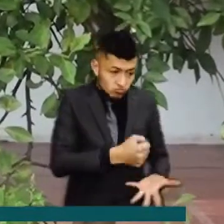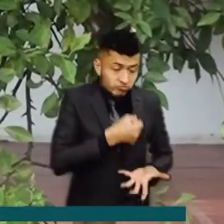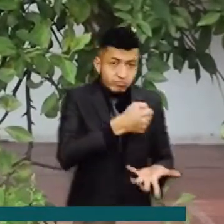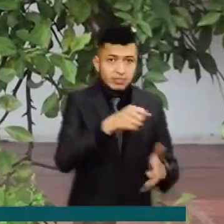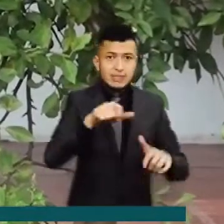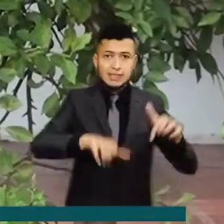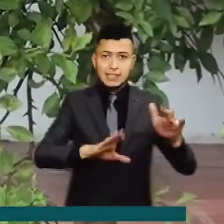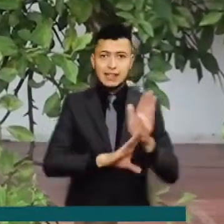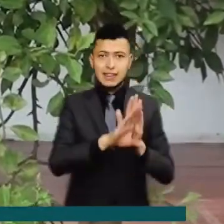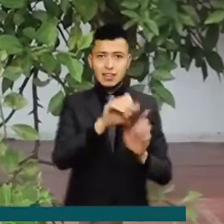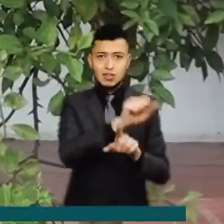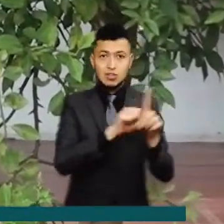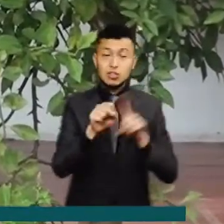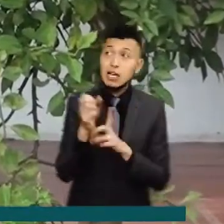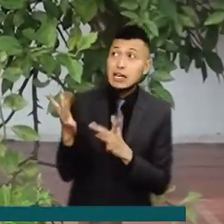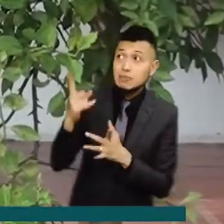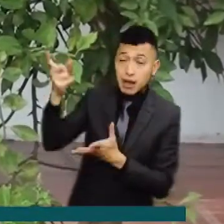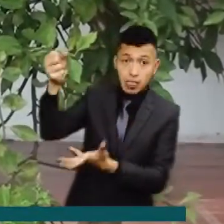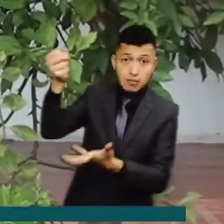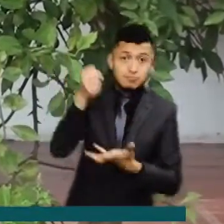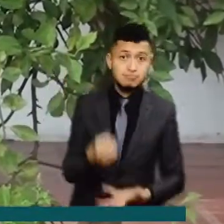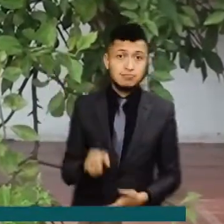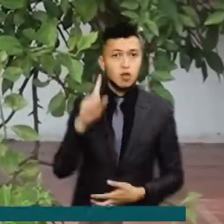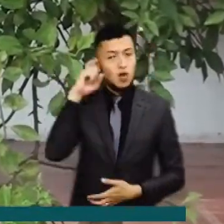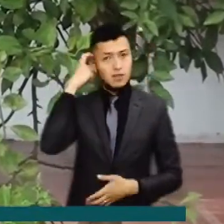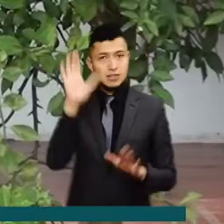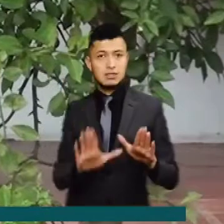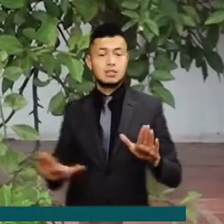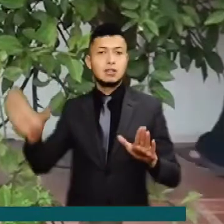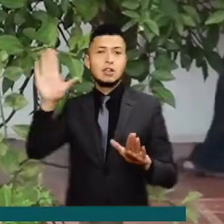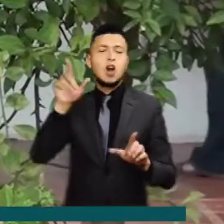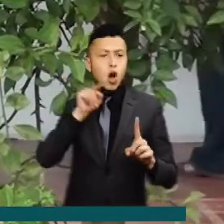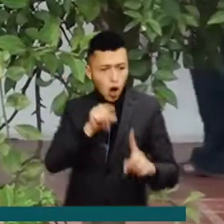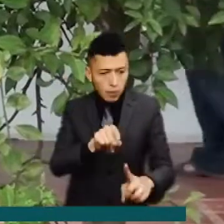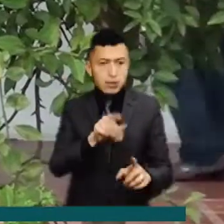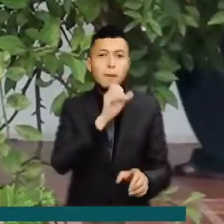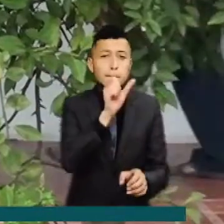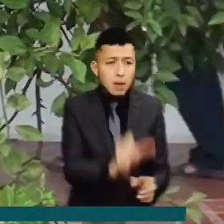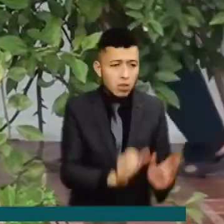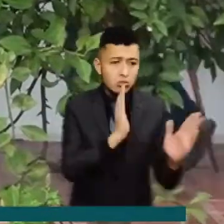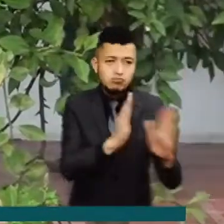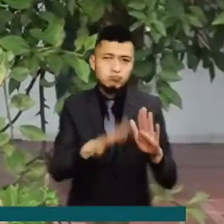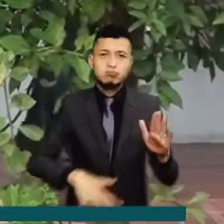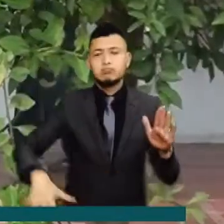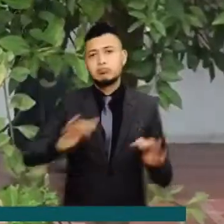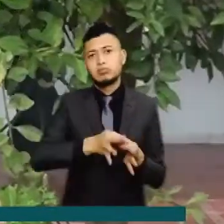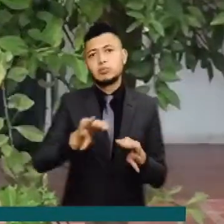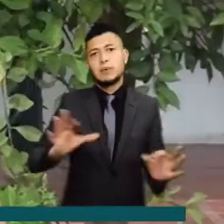por eso que la Secretaría de Desarrollo Social se encuentra a la espera de recursos para mejorar la calidad de vida de los